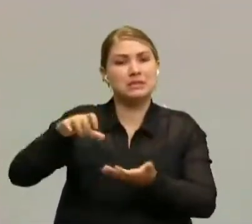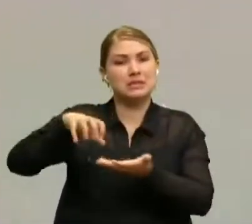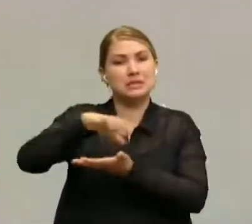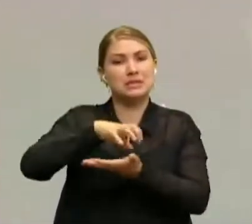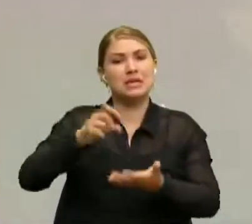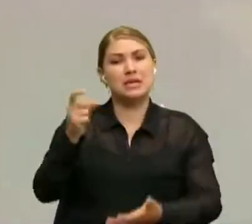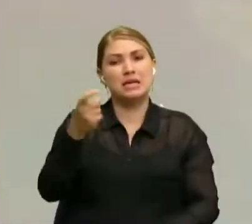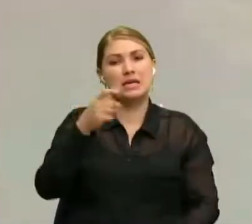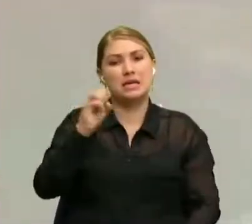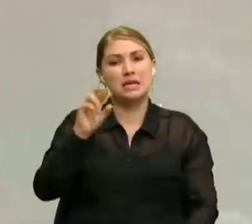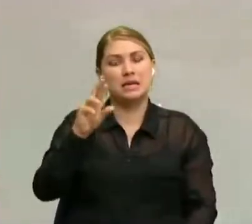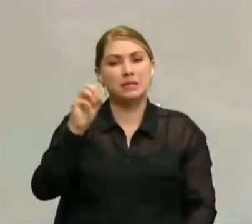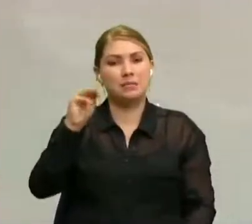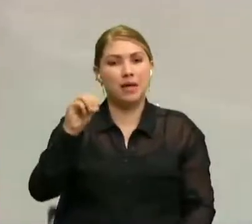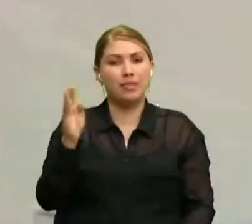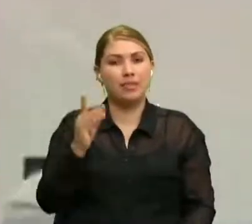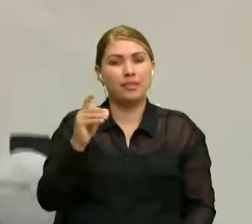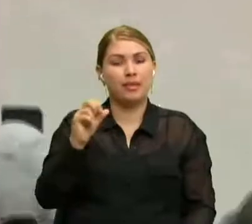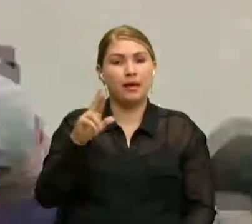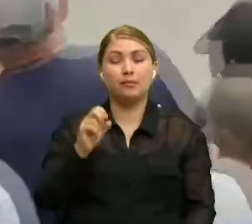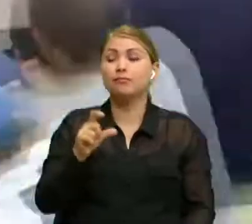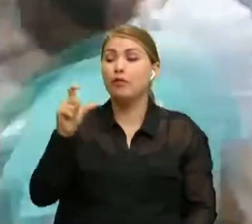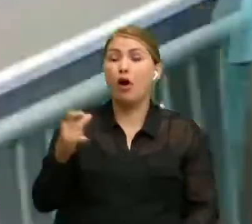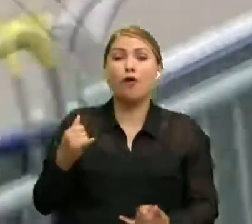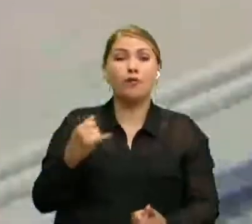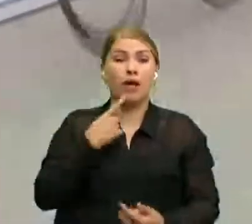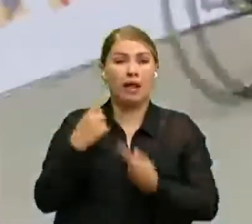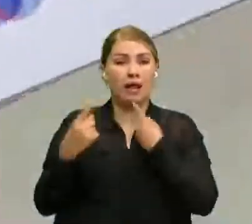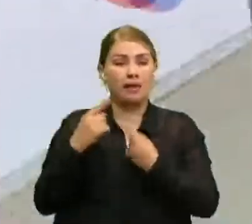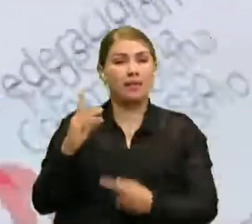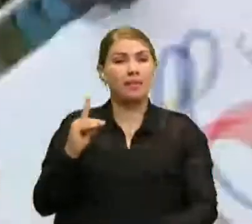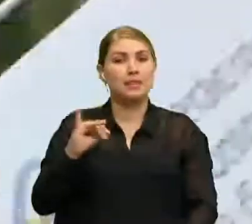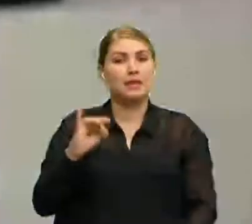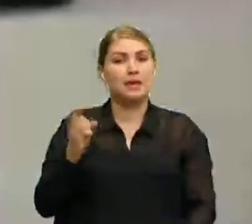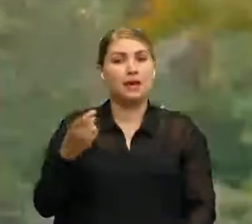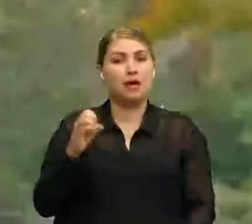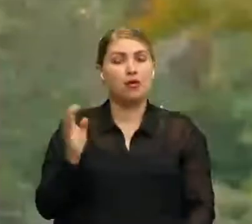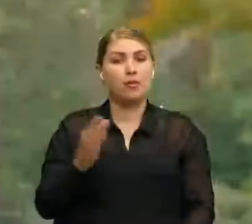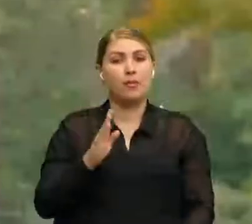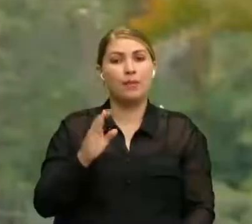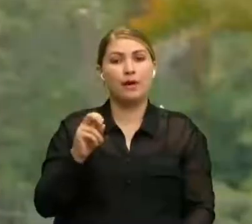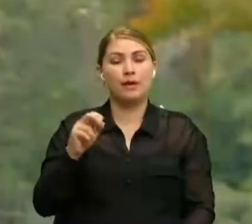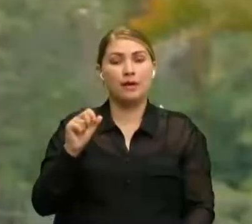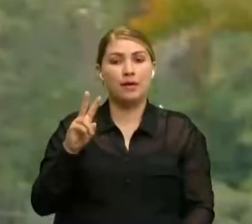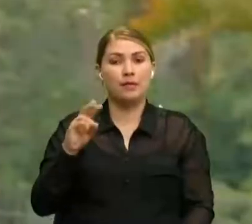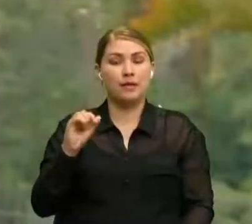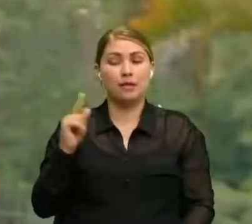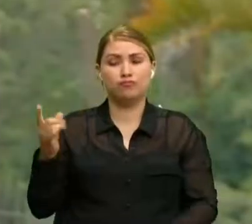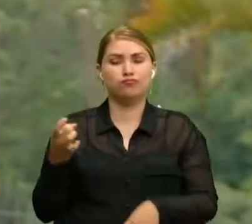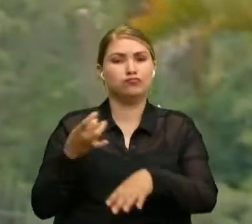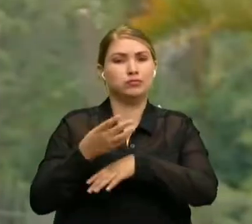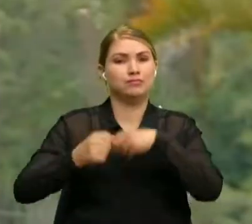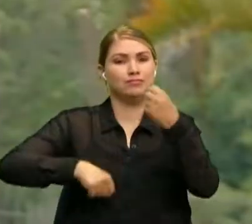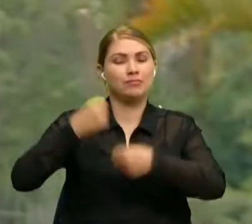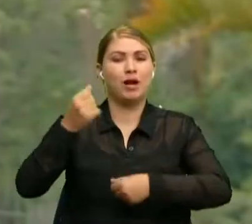Gómez, pero acá está la voz de Diego Benavides. Diego Benavides, el vencedor de esta